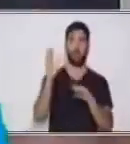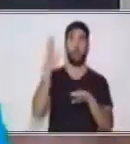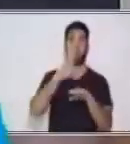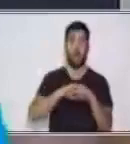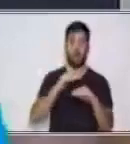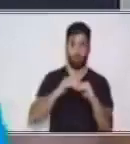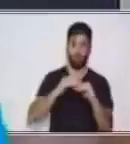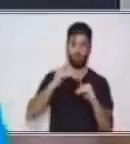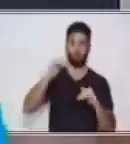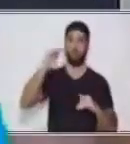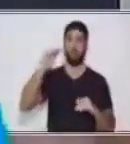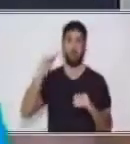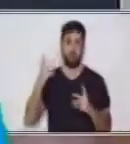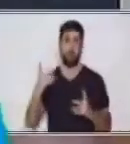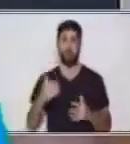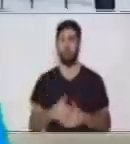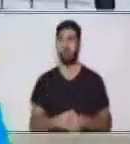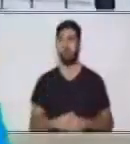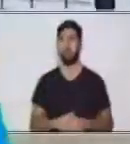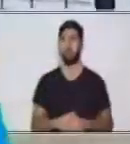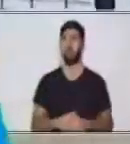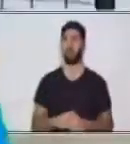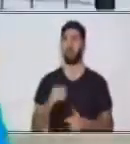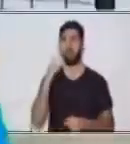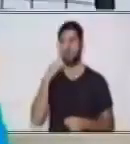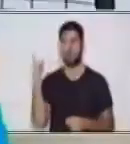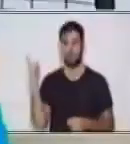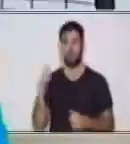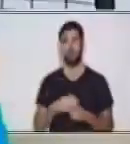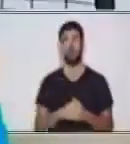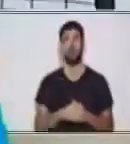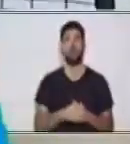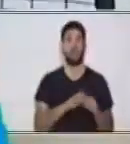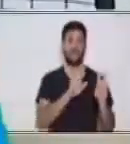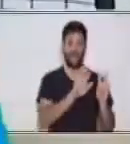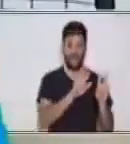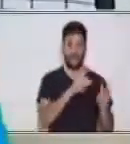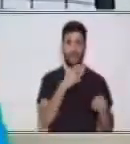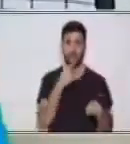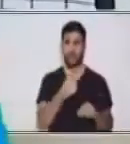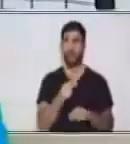centígrados. ¿A qué hora se registró la temperatura más alta?